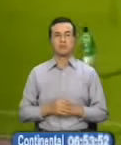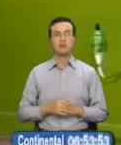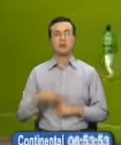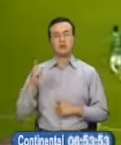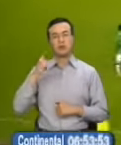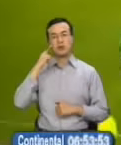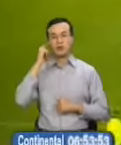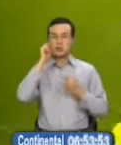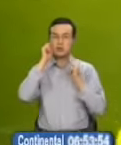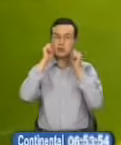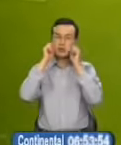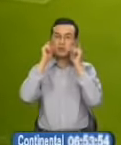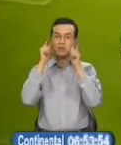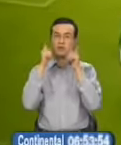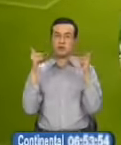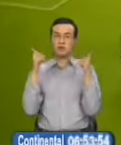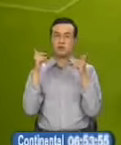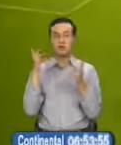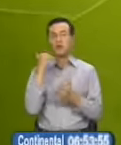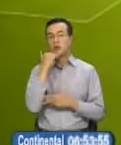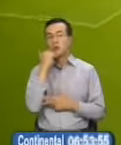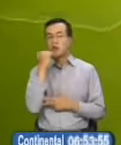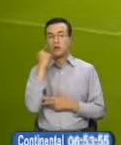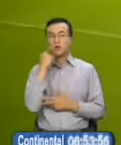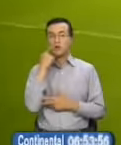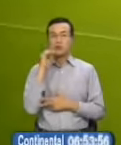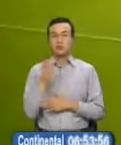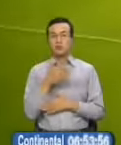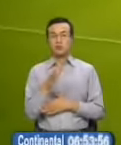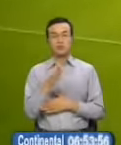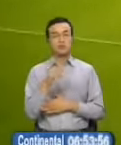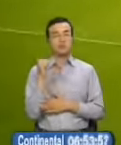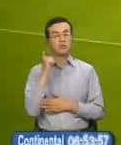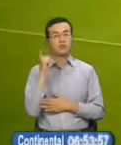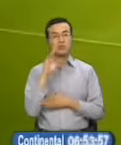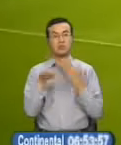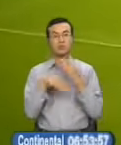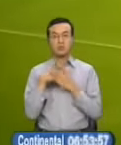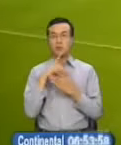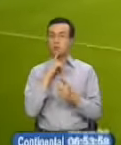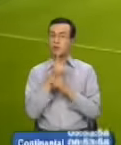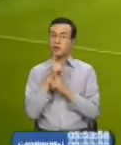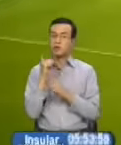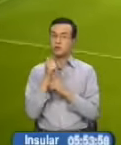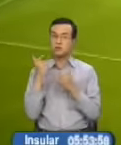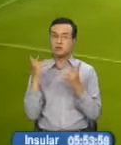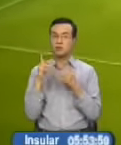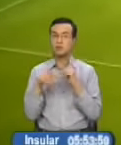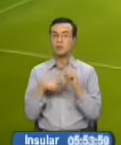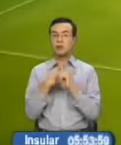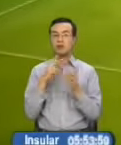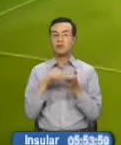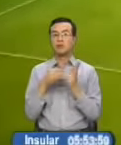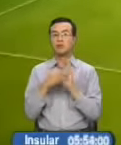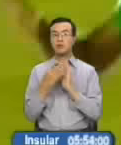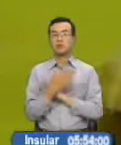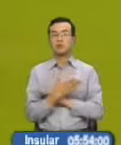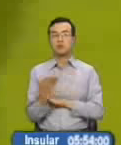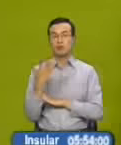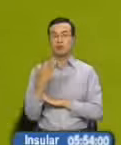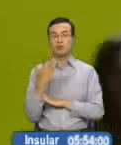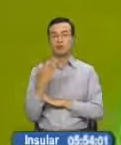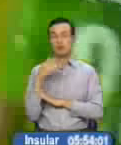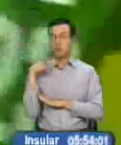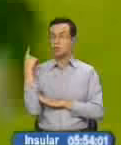que estar atentos a todo eso. A la hora de que nosotros tengamos la pelota, también intentar ser protagonista. Eso incluye que la